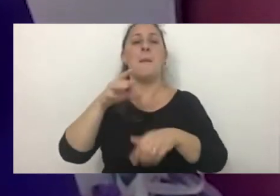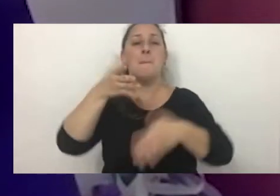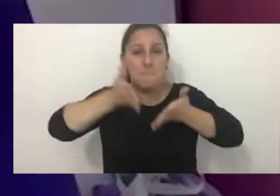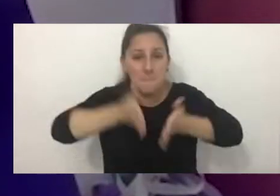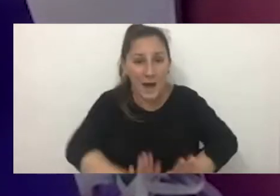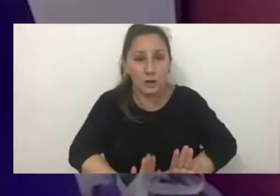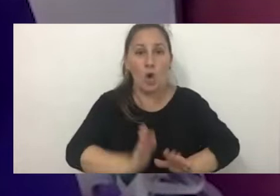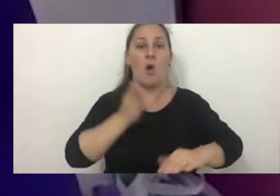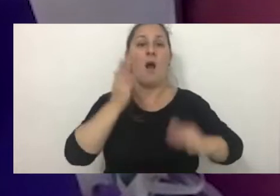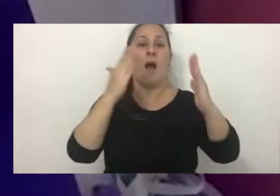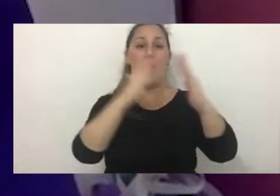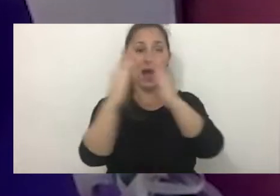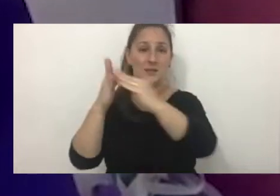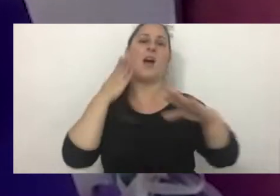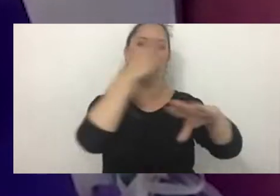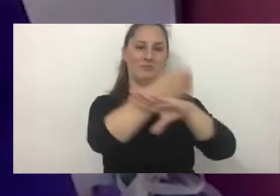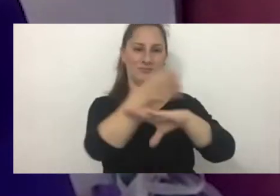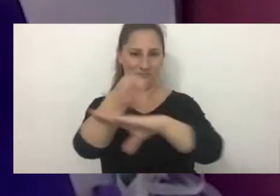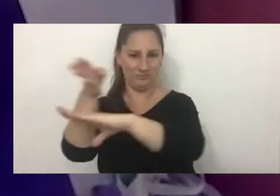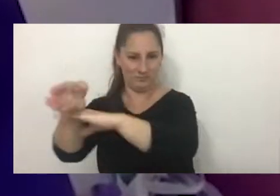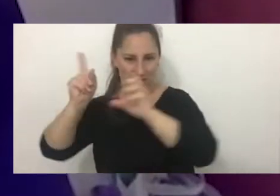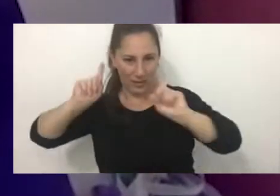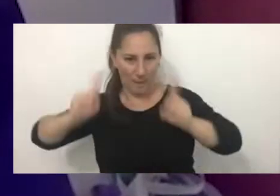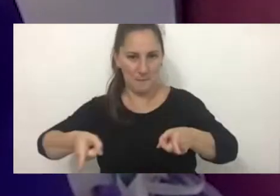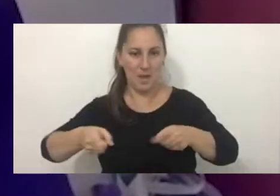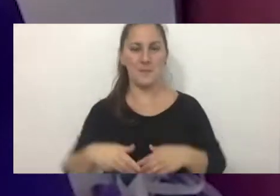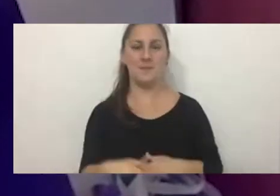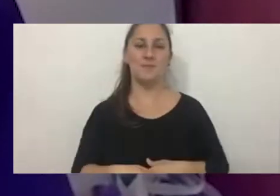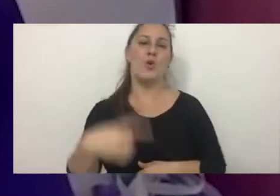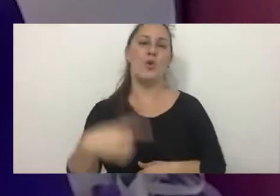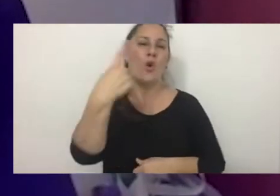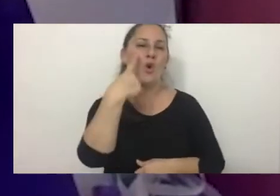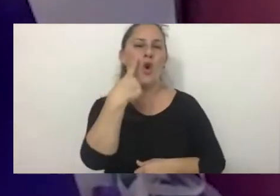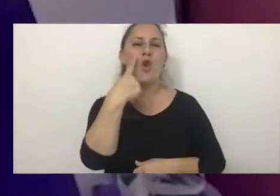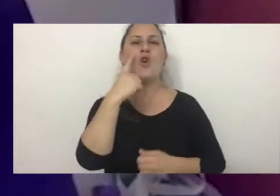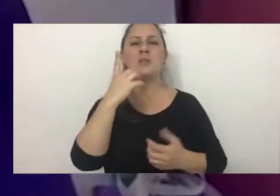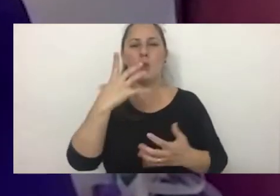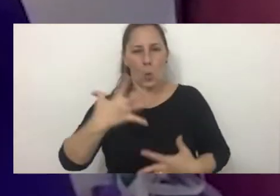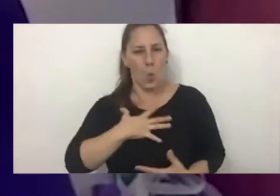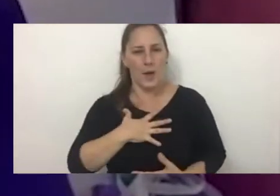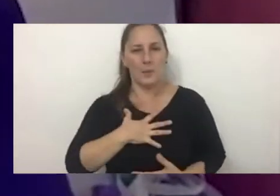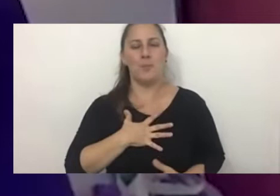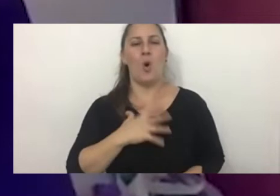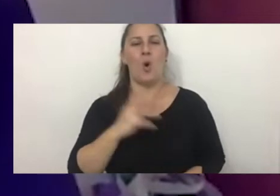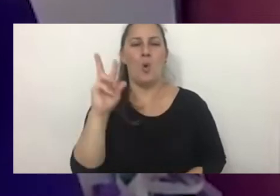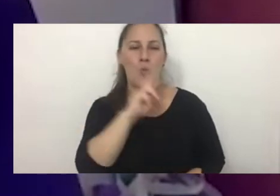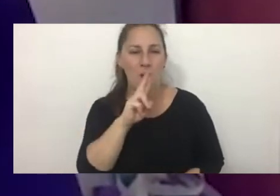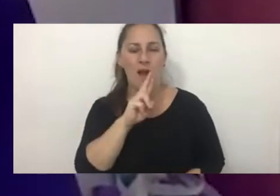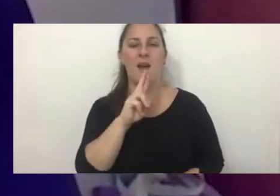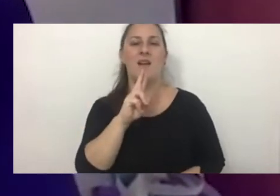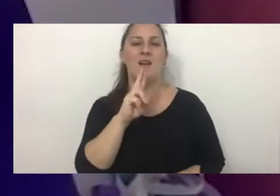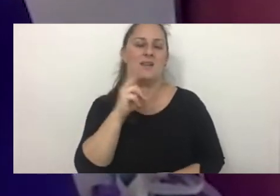Carolina es licenciada obstétrica desde el año, egresada del año